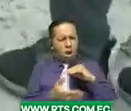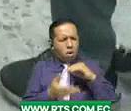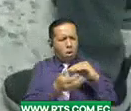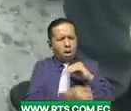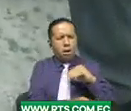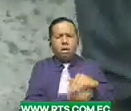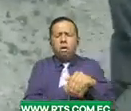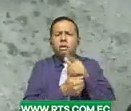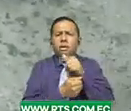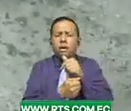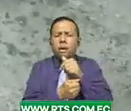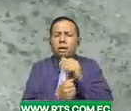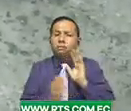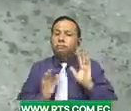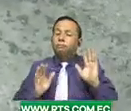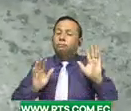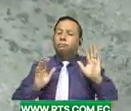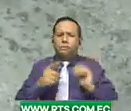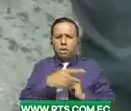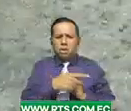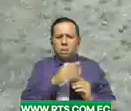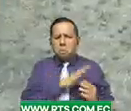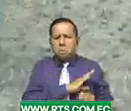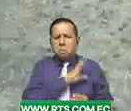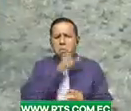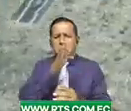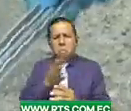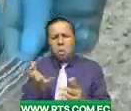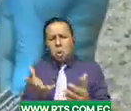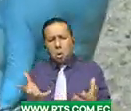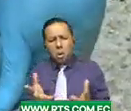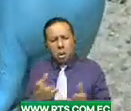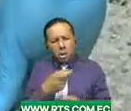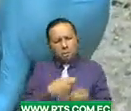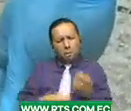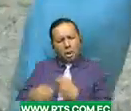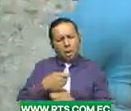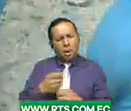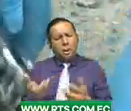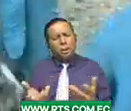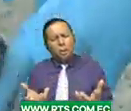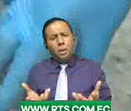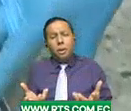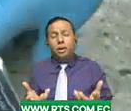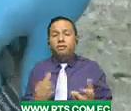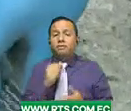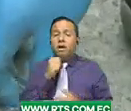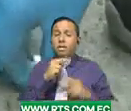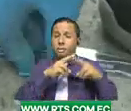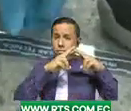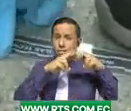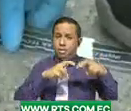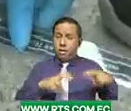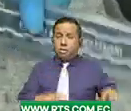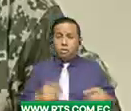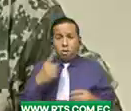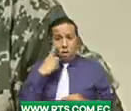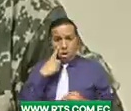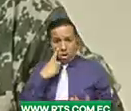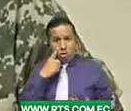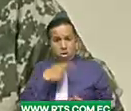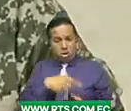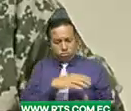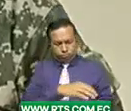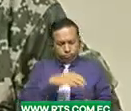destino que tenía y la cantidad exacta que iba a ser comercializada. Al ser sometidos a las pruebas de campo, dieron un peso neto